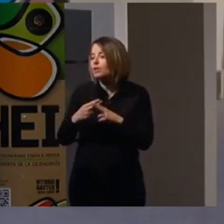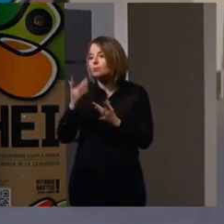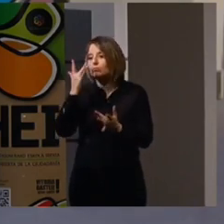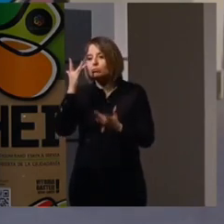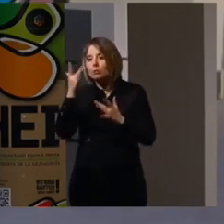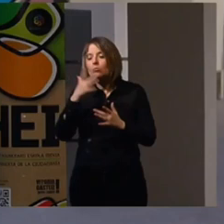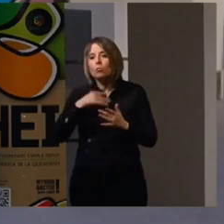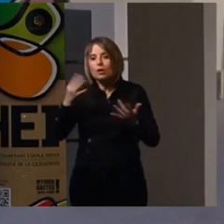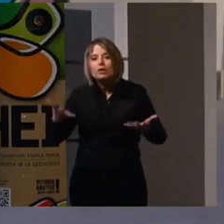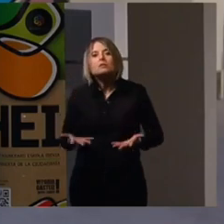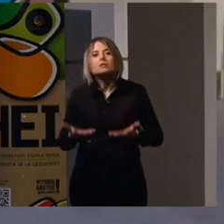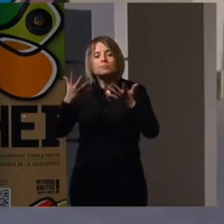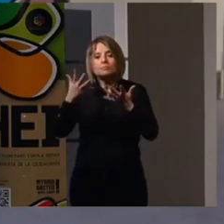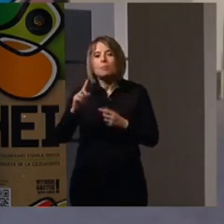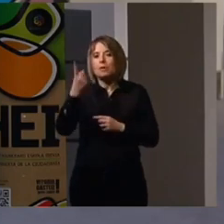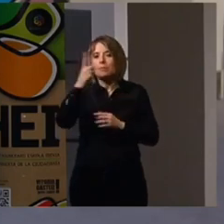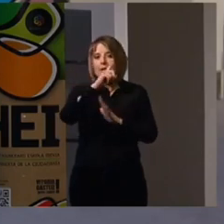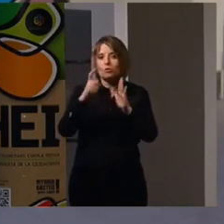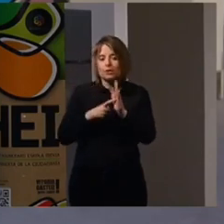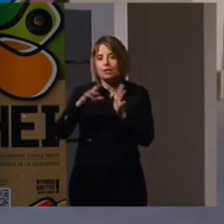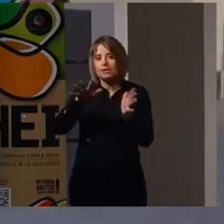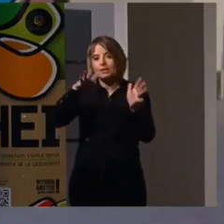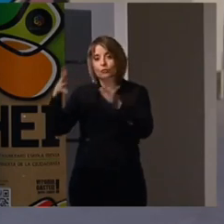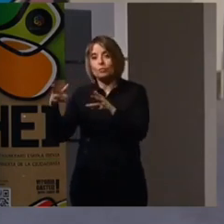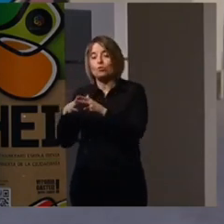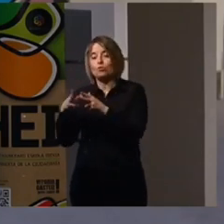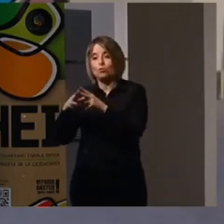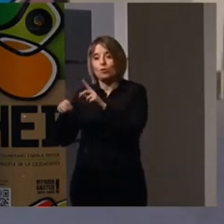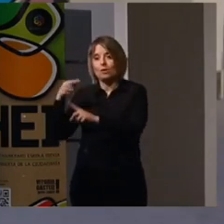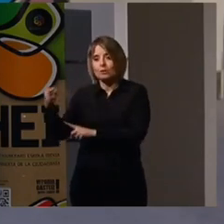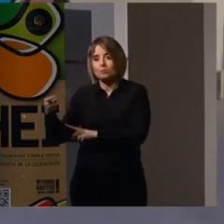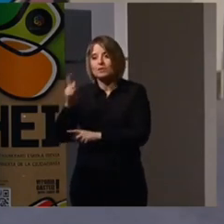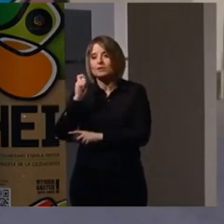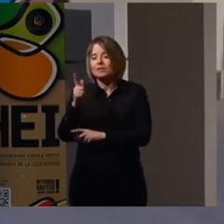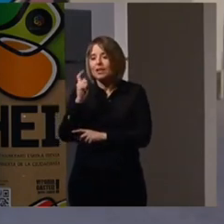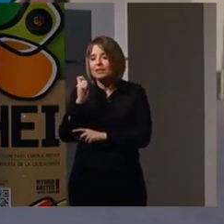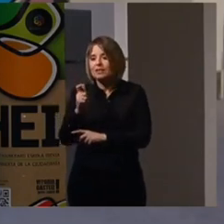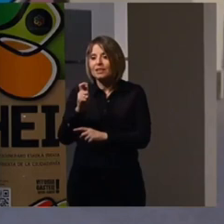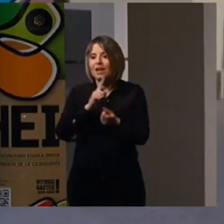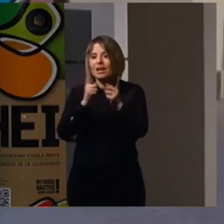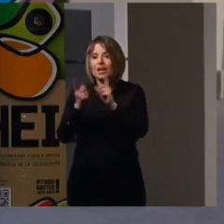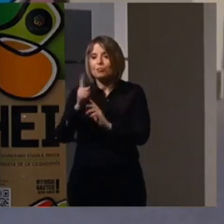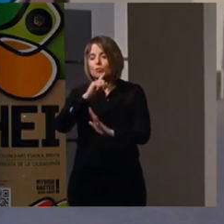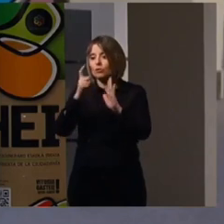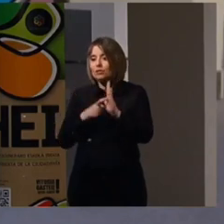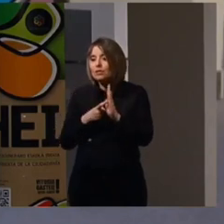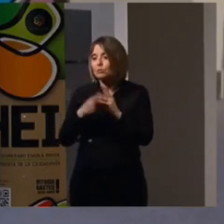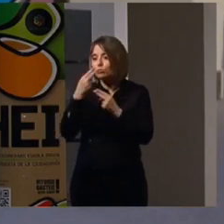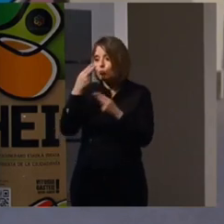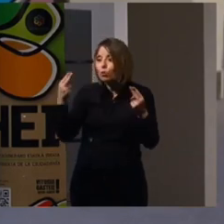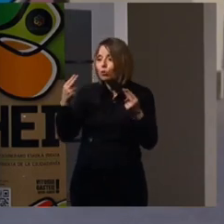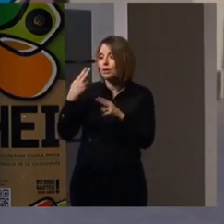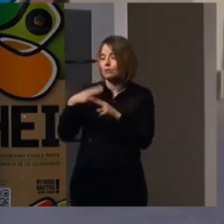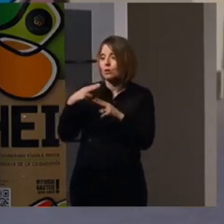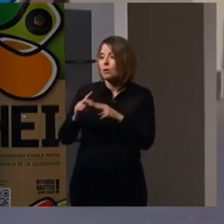pueden hacer de punta de lanza y ir primero la ley y luego la transformación social, la inmensa mayoría de las veces los cambios legislativos y las políticas públicas